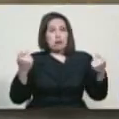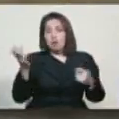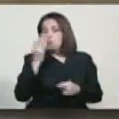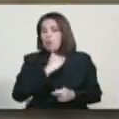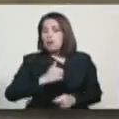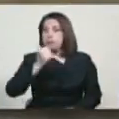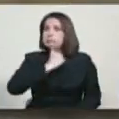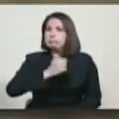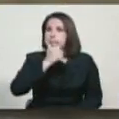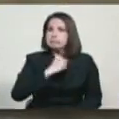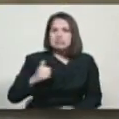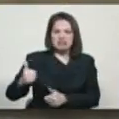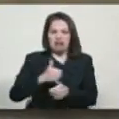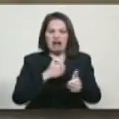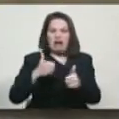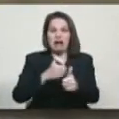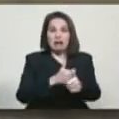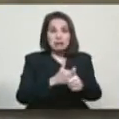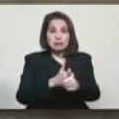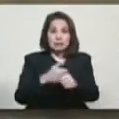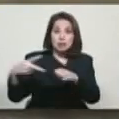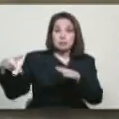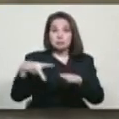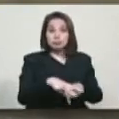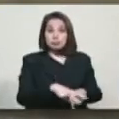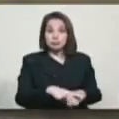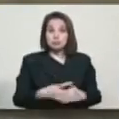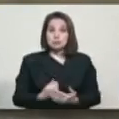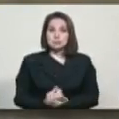de persecución, de exclusión.